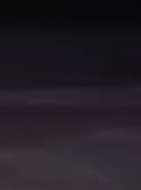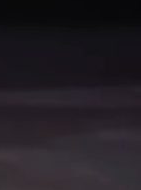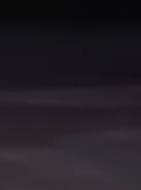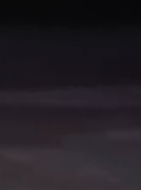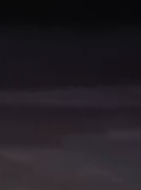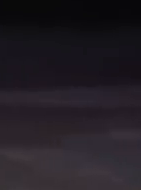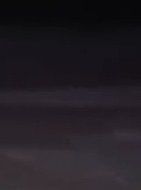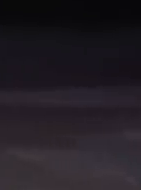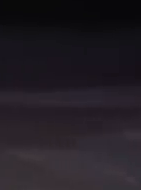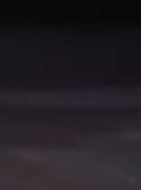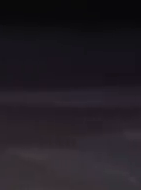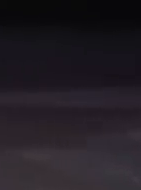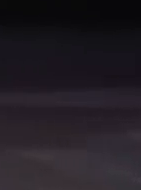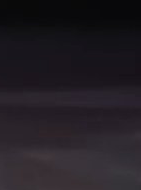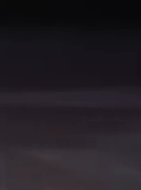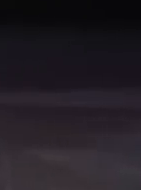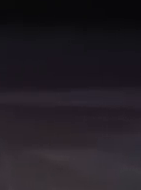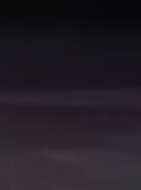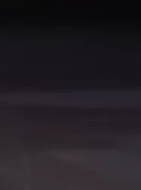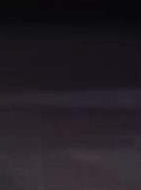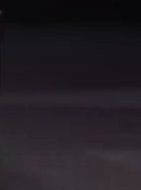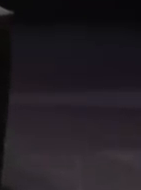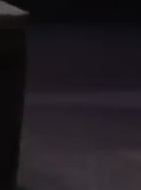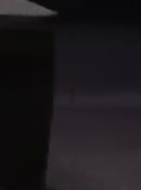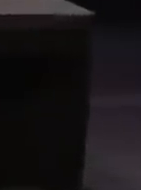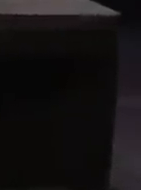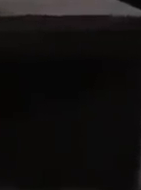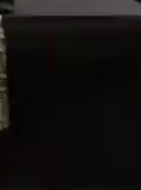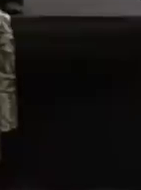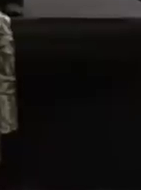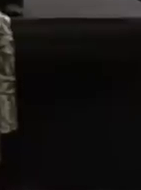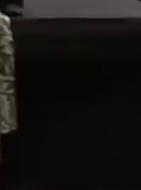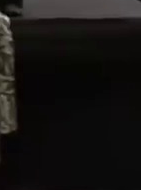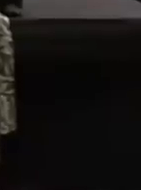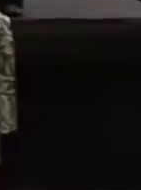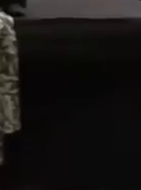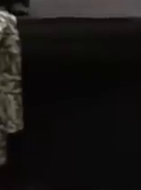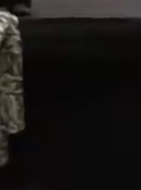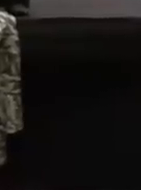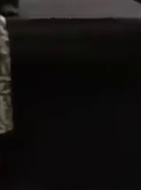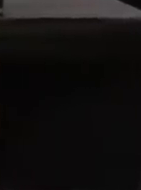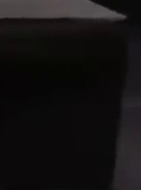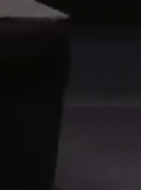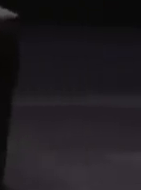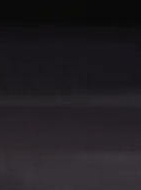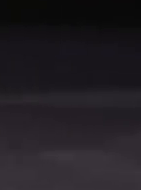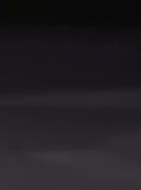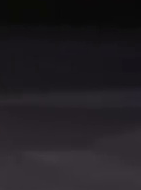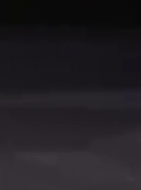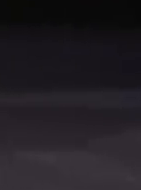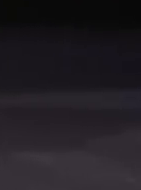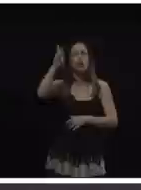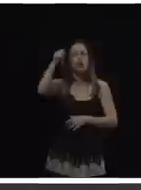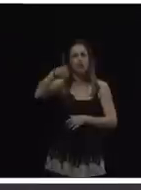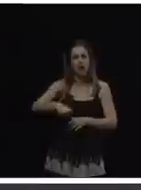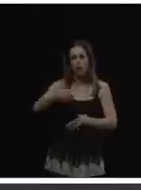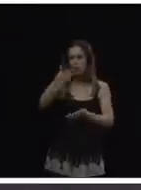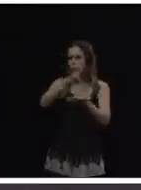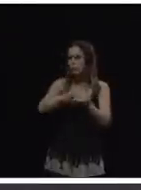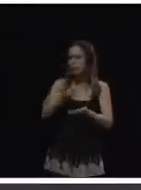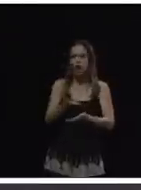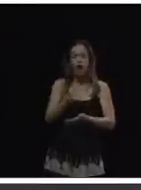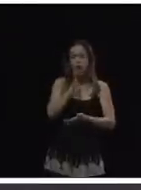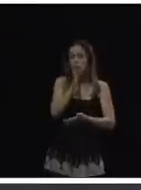estamos contentos de estar aquí y estamos ilusionados de estar en Sumar. Estamos ilusionados porque precisamente con esa patria